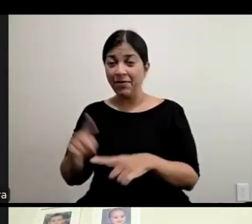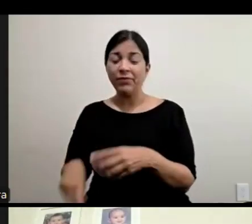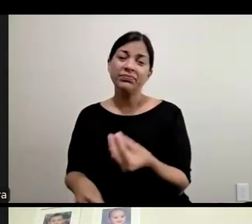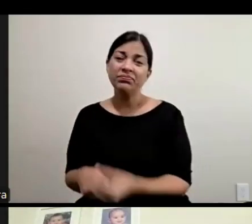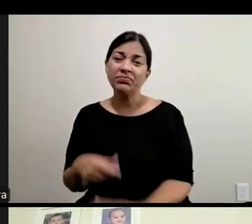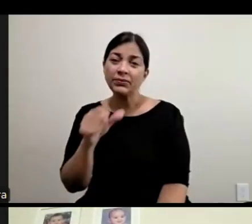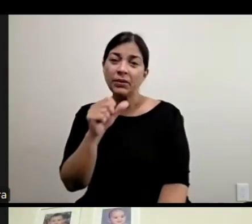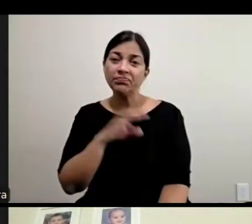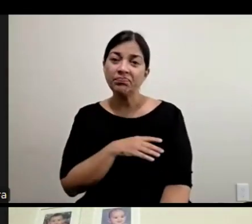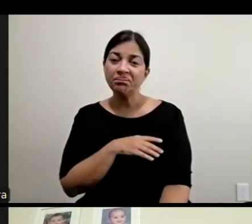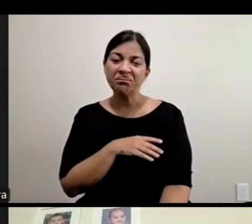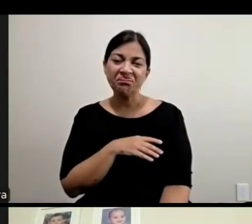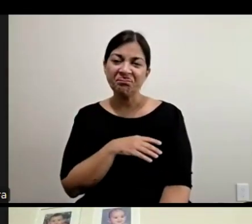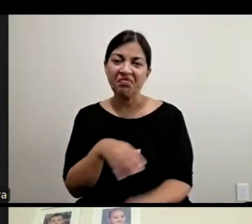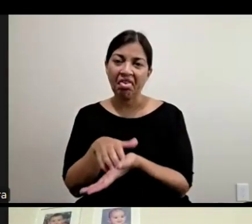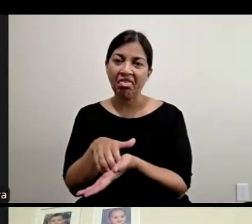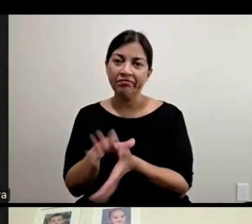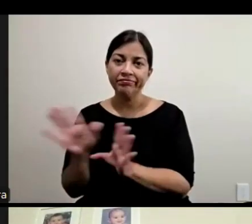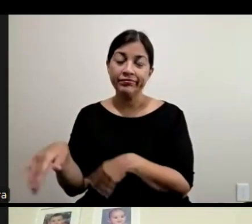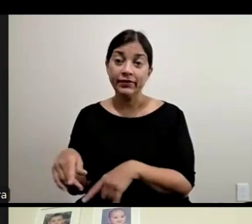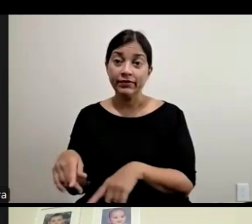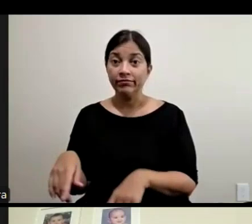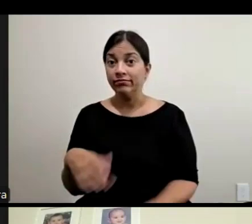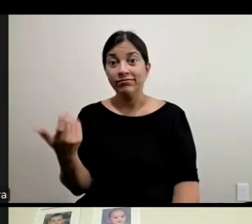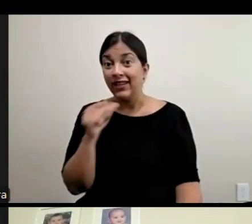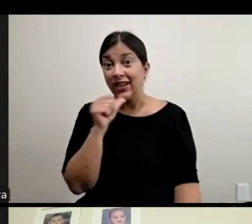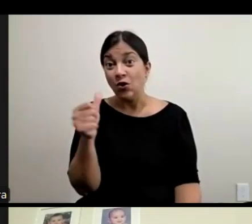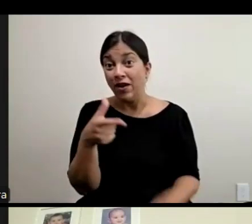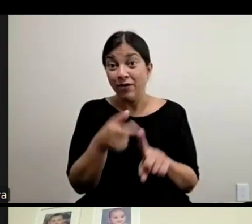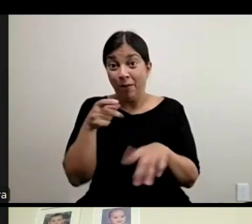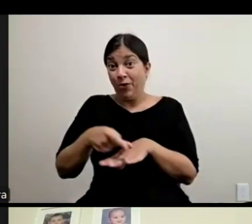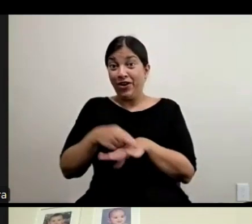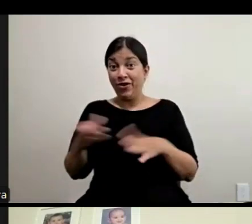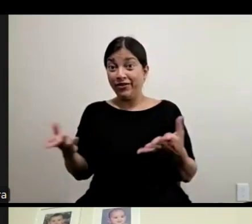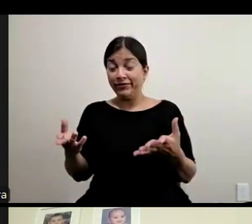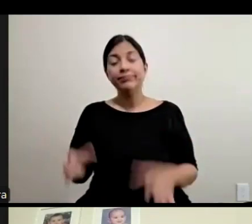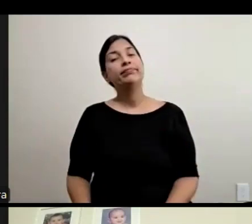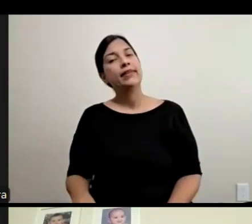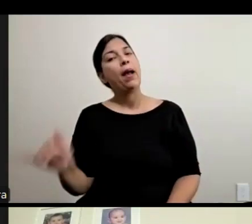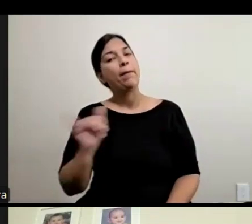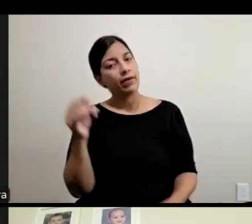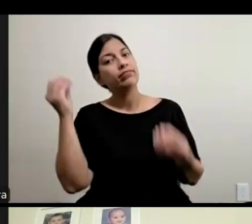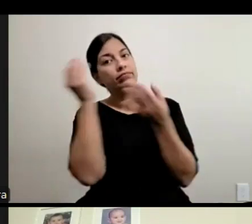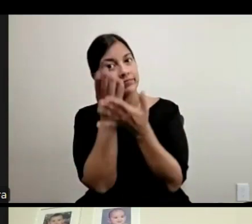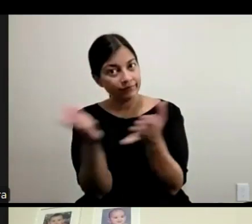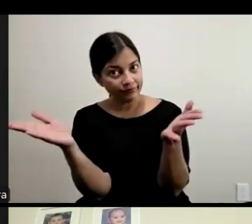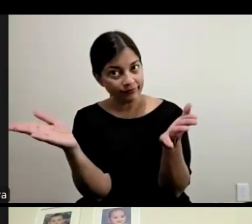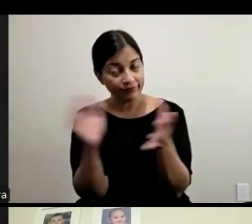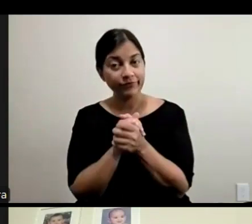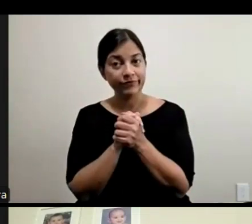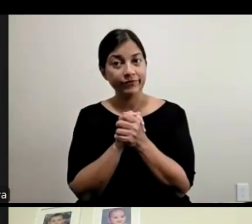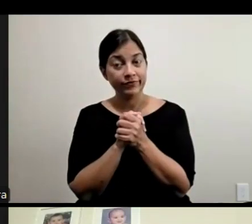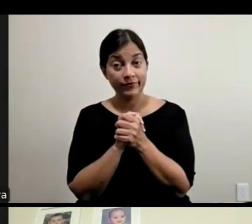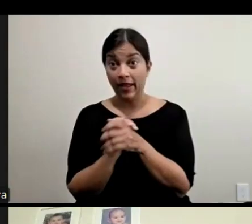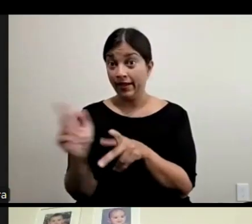no era. Tomate, no es de aquí, tampoco. No. Plátano. Le tengo una noticia también a la gente, que por lo menos la gente que se